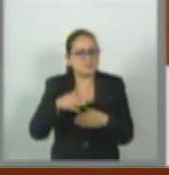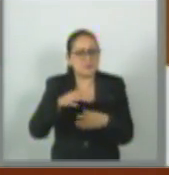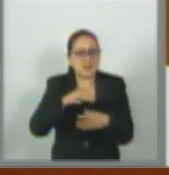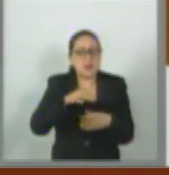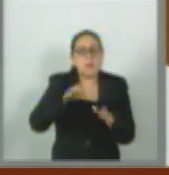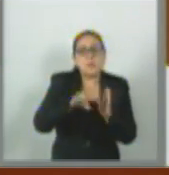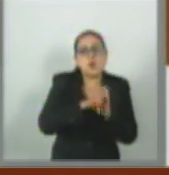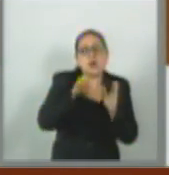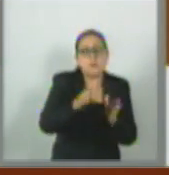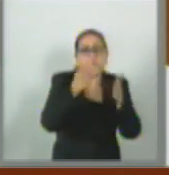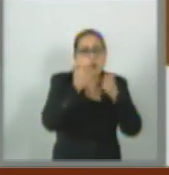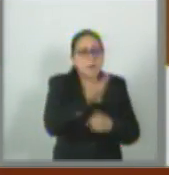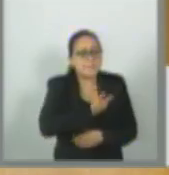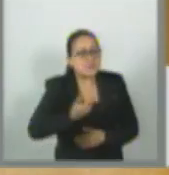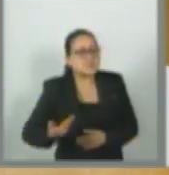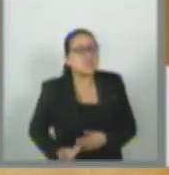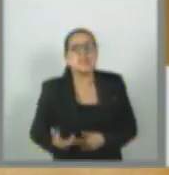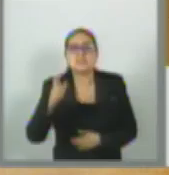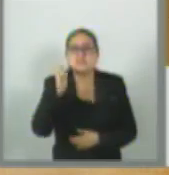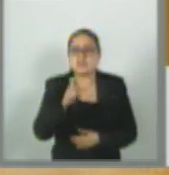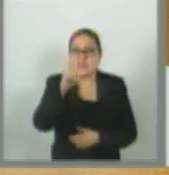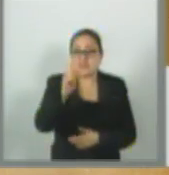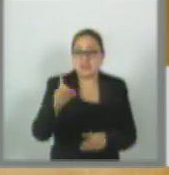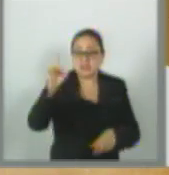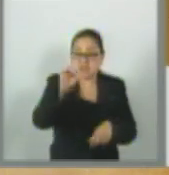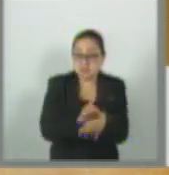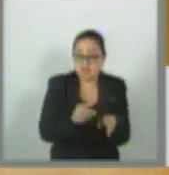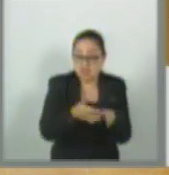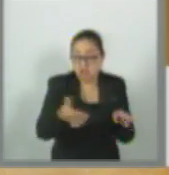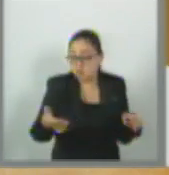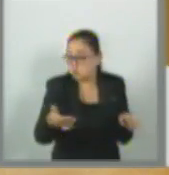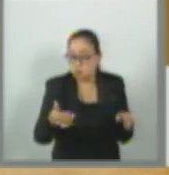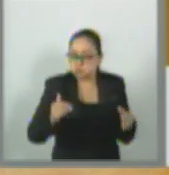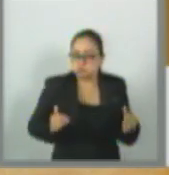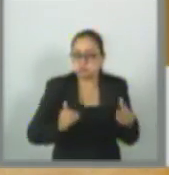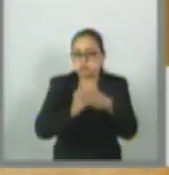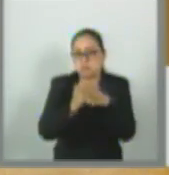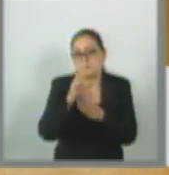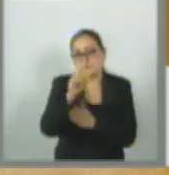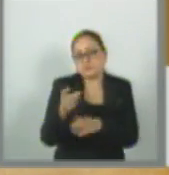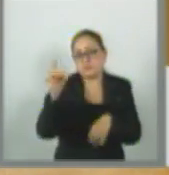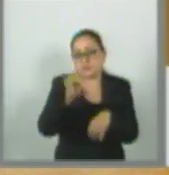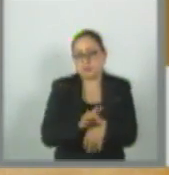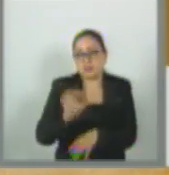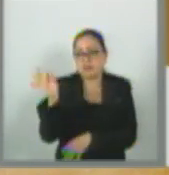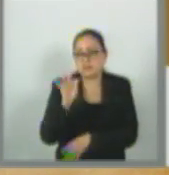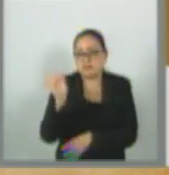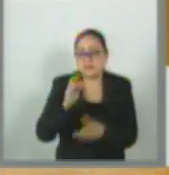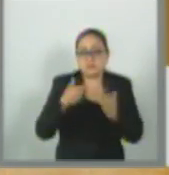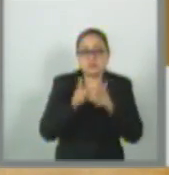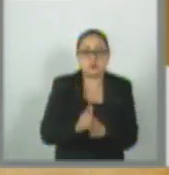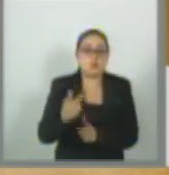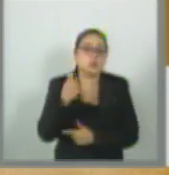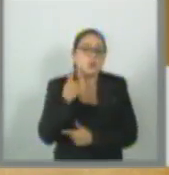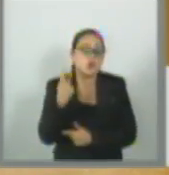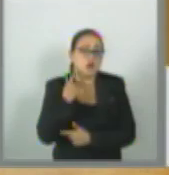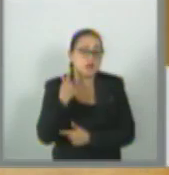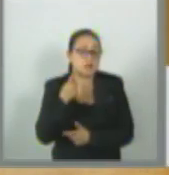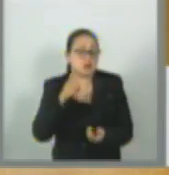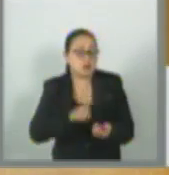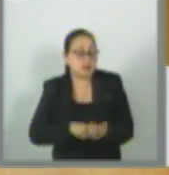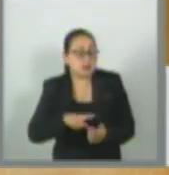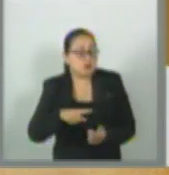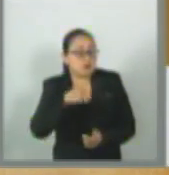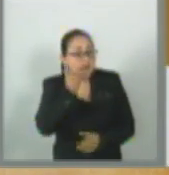de 30 días en ese plazo el grupo cantar yo que detentaba la presidencia de una comida esa